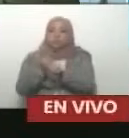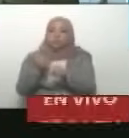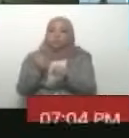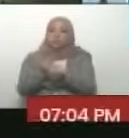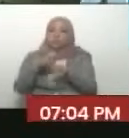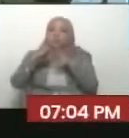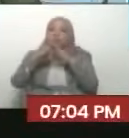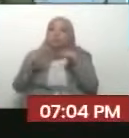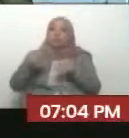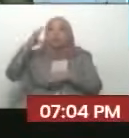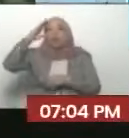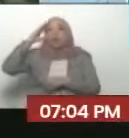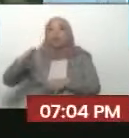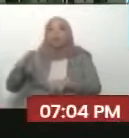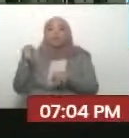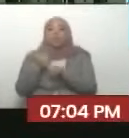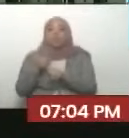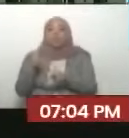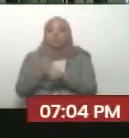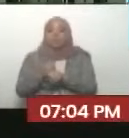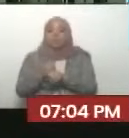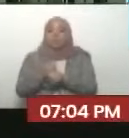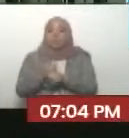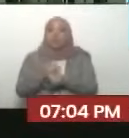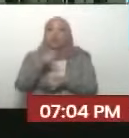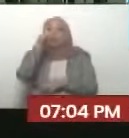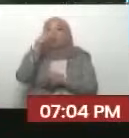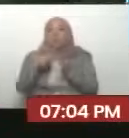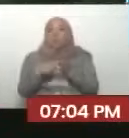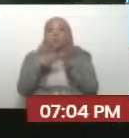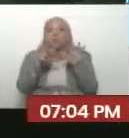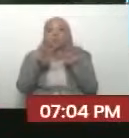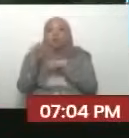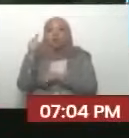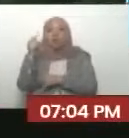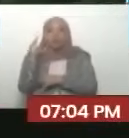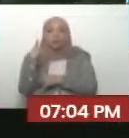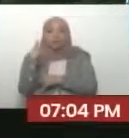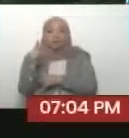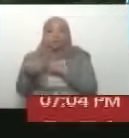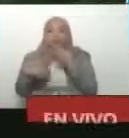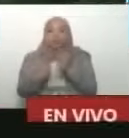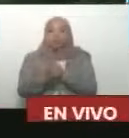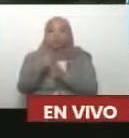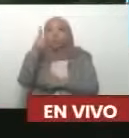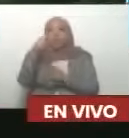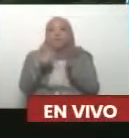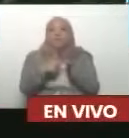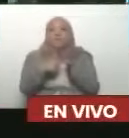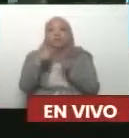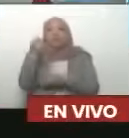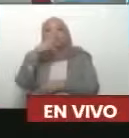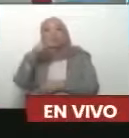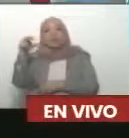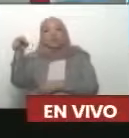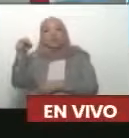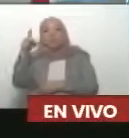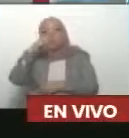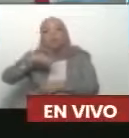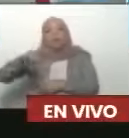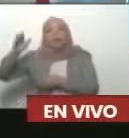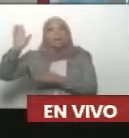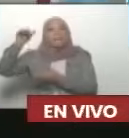de todos los ejércitos libertadores de 1811 a 1830.